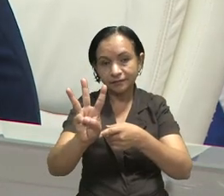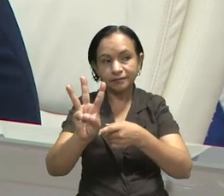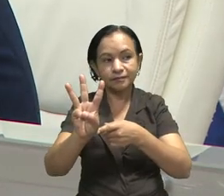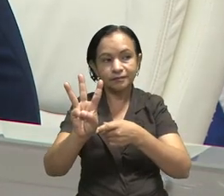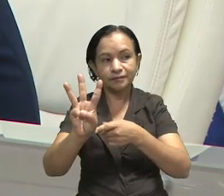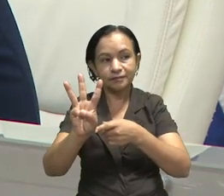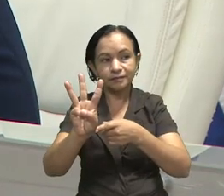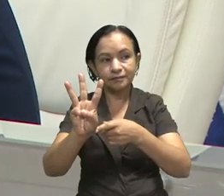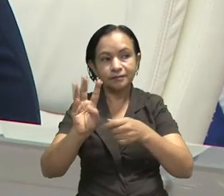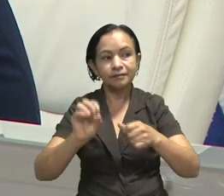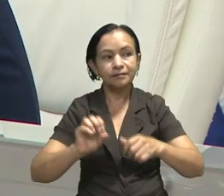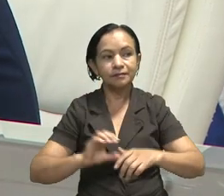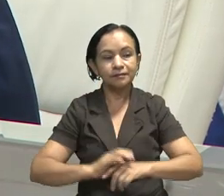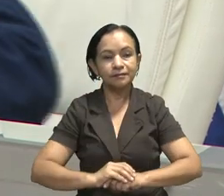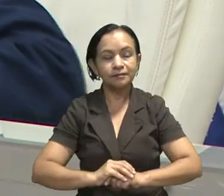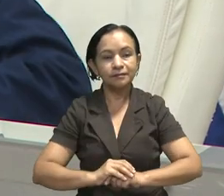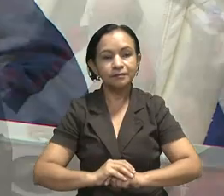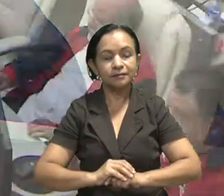tercero.